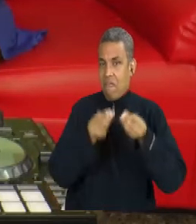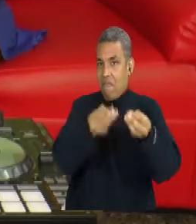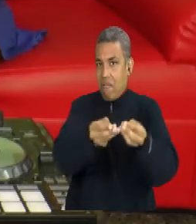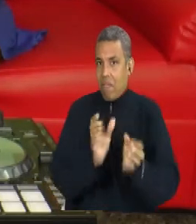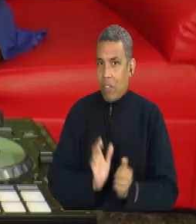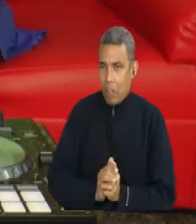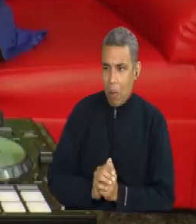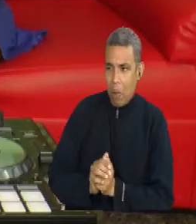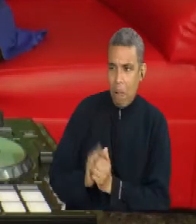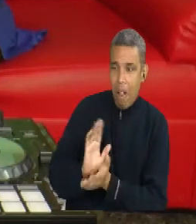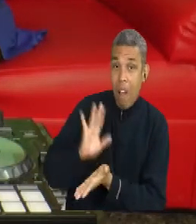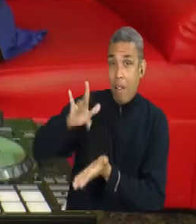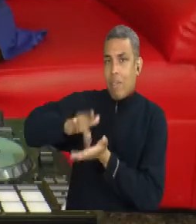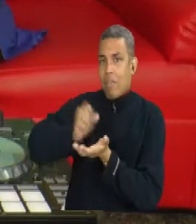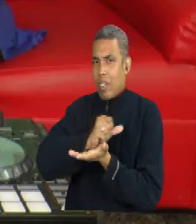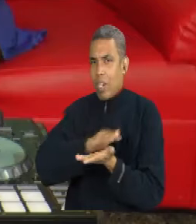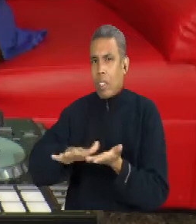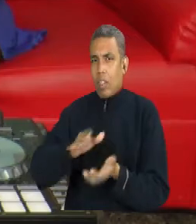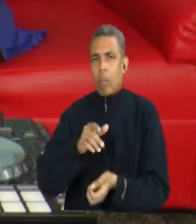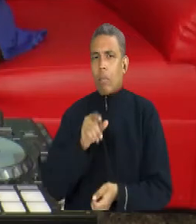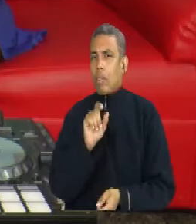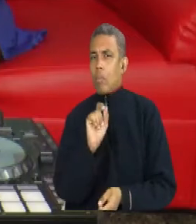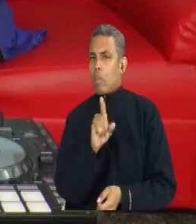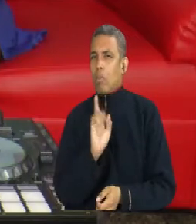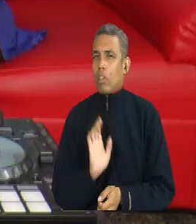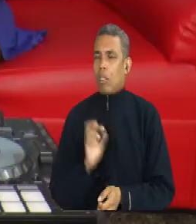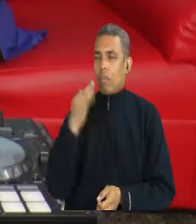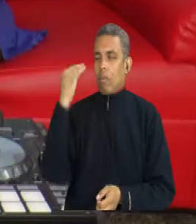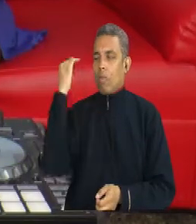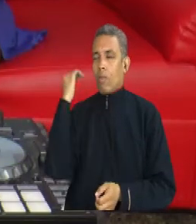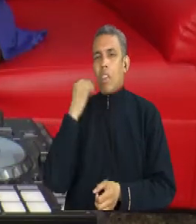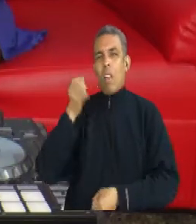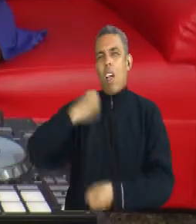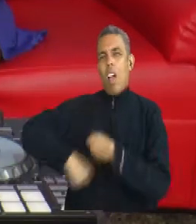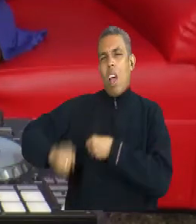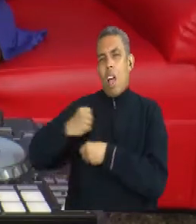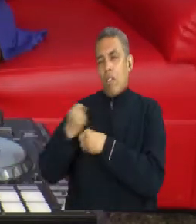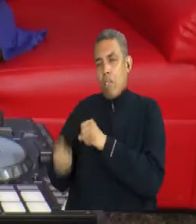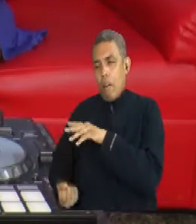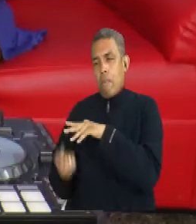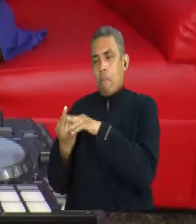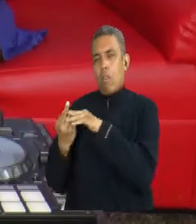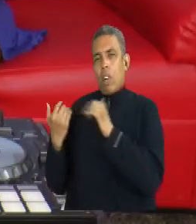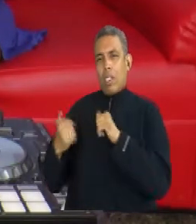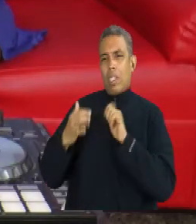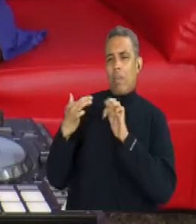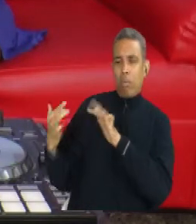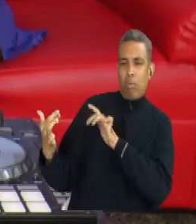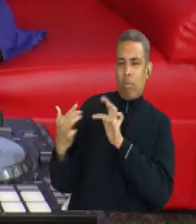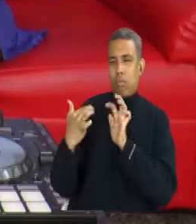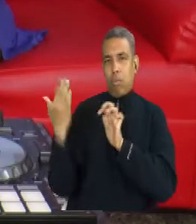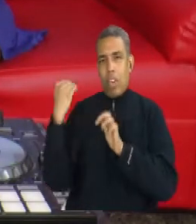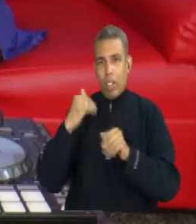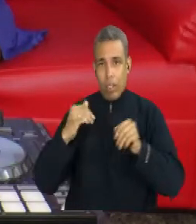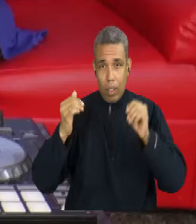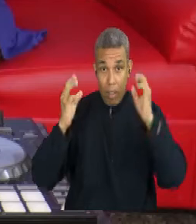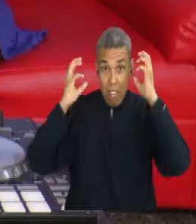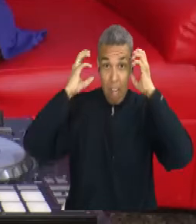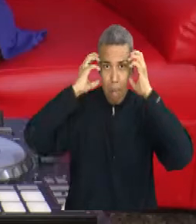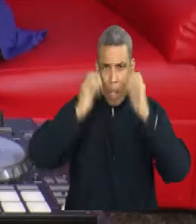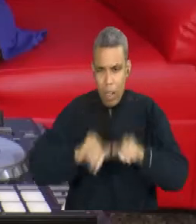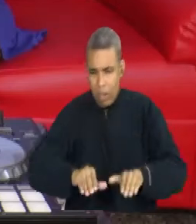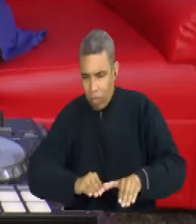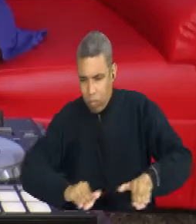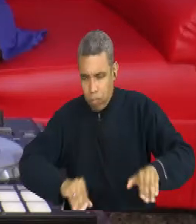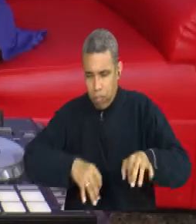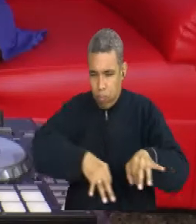el que inició las guerras de DJs en Barranca Bermeja, ahora llamada La Batalla. Yo quiero contarles a todos ustedes que aquí la señorita se